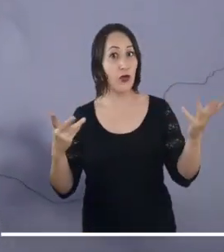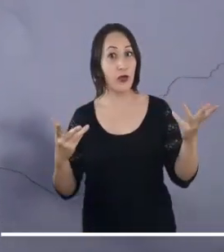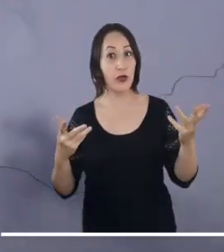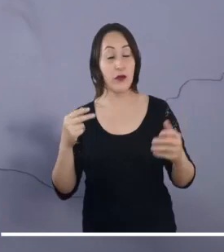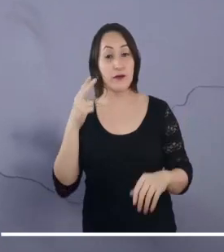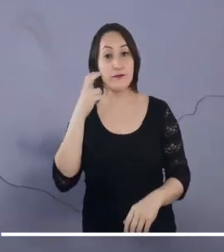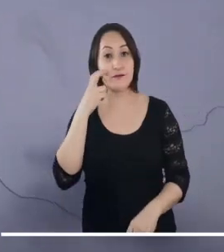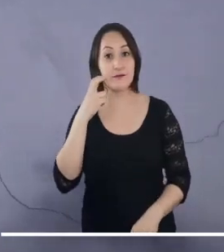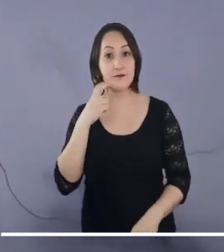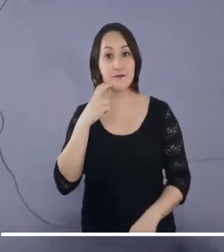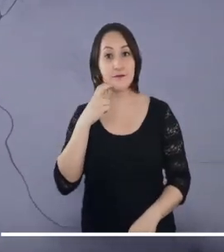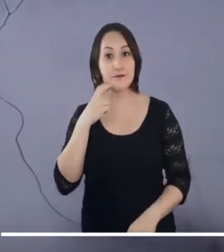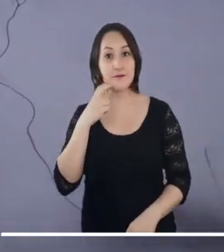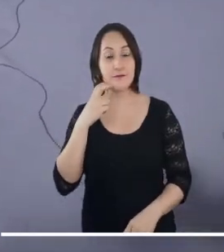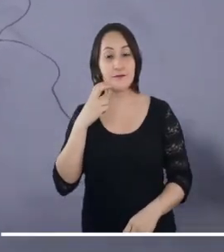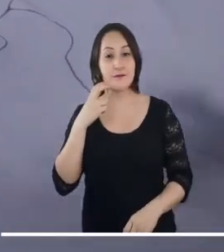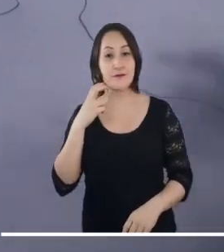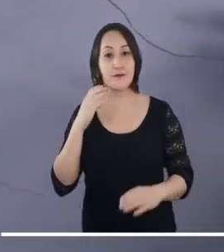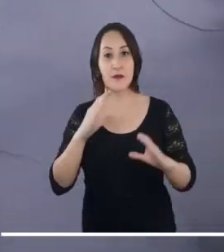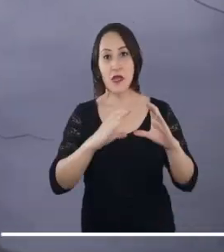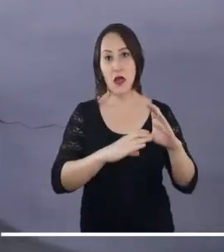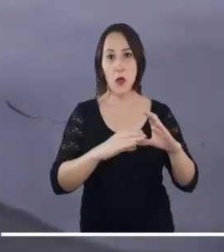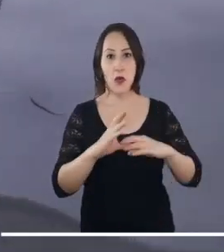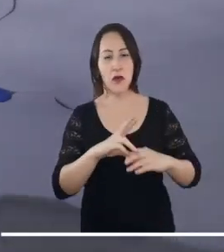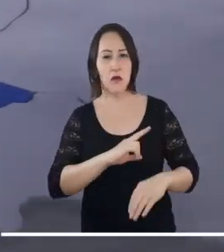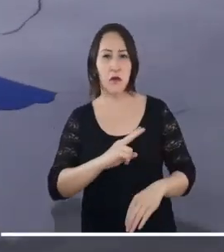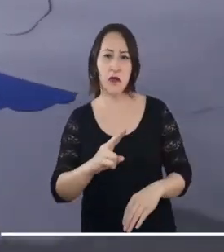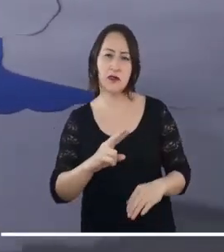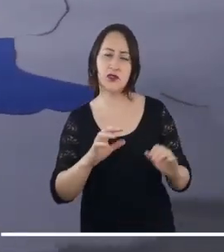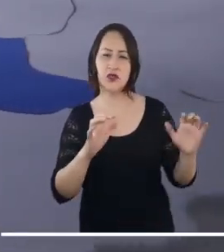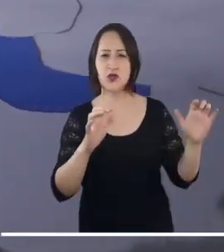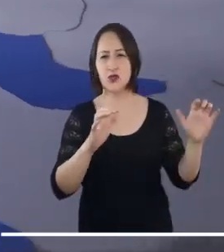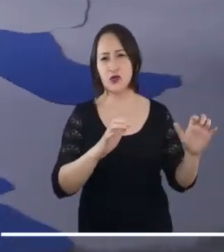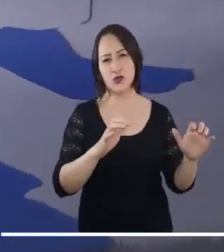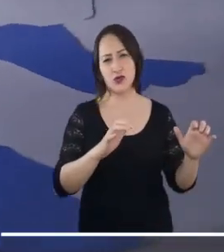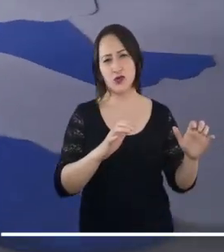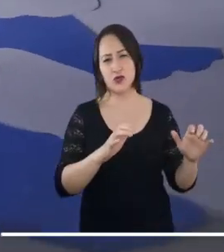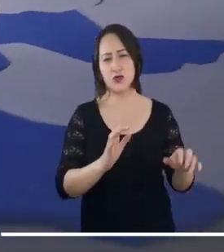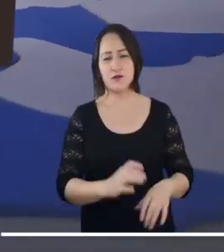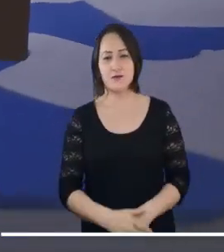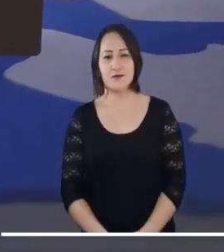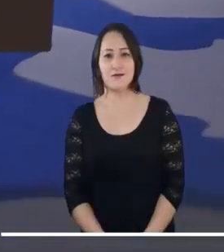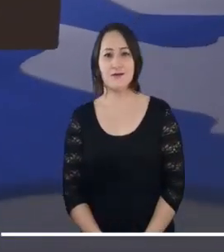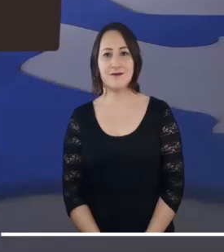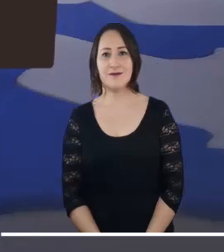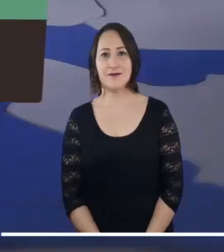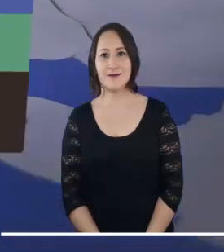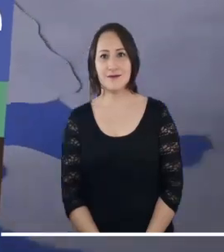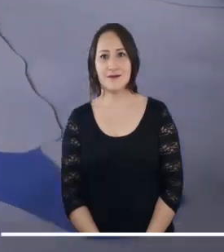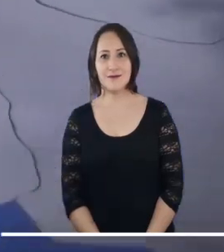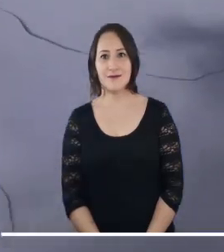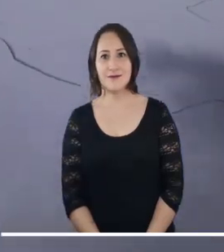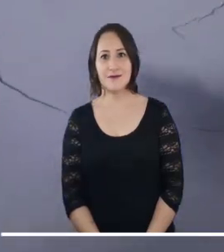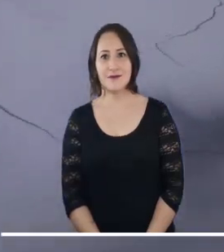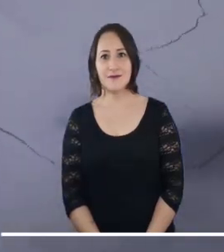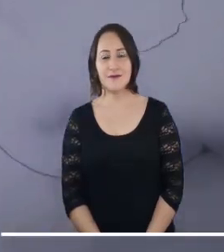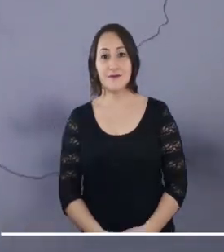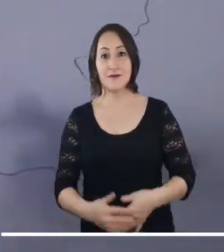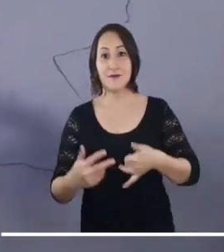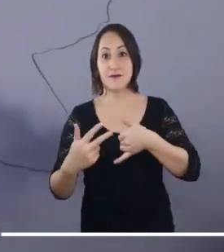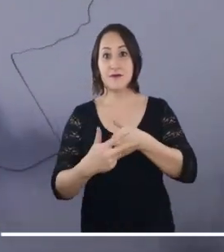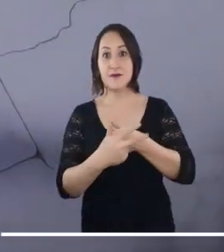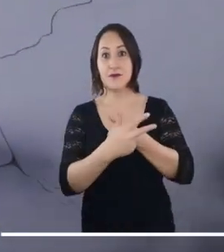lluvias y las nubes se tomarán el departamento de Chocó durante la jornada, mientras que en Cauca y Valle se advierten precipitaciones menos